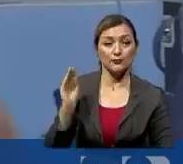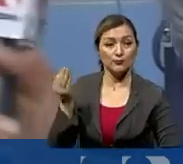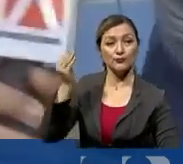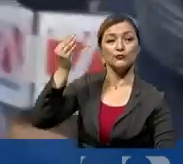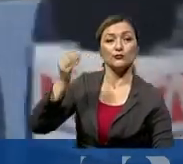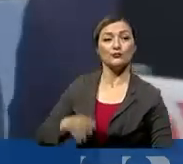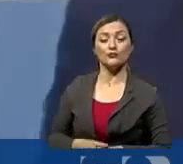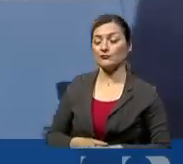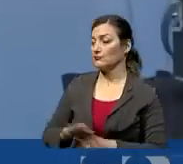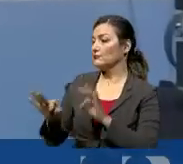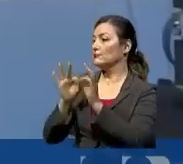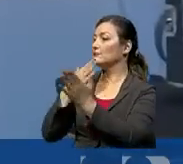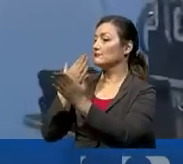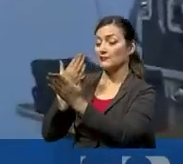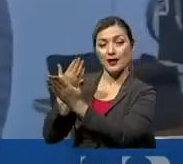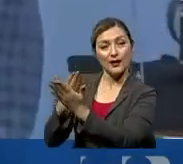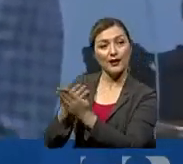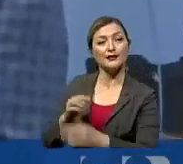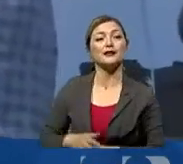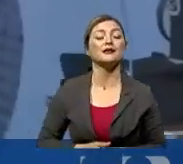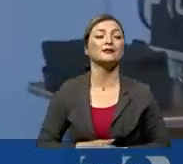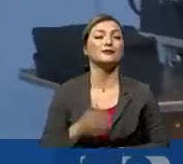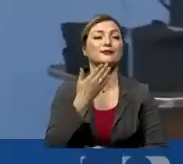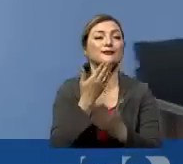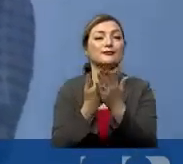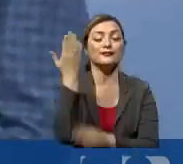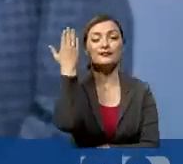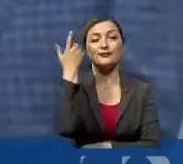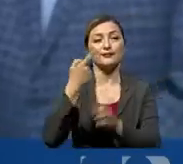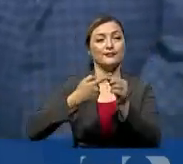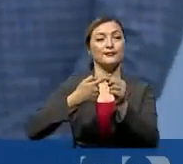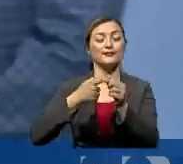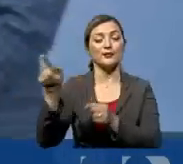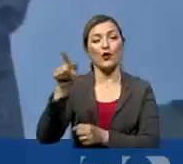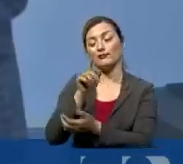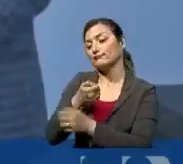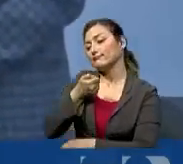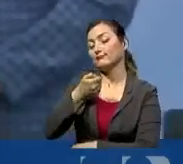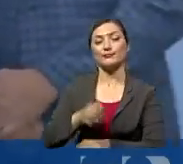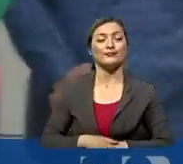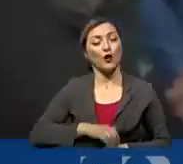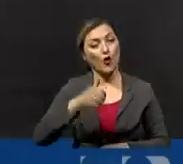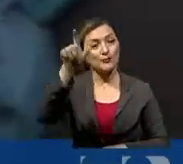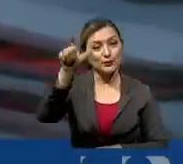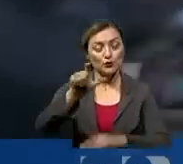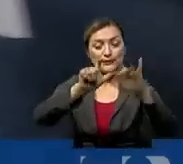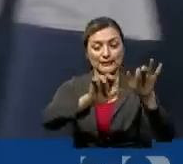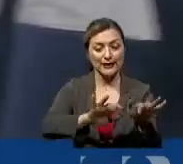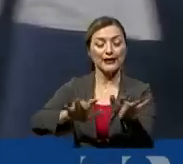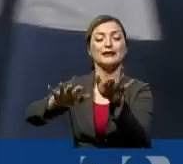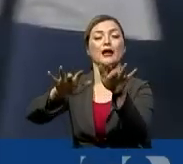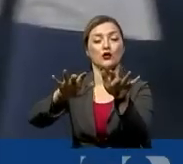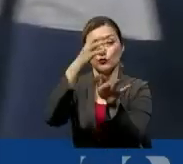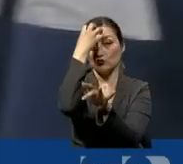jóvenes. Perfecto, agradecemos al alcalde de Quito, Santiago Guarderas, por sus declaraciones. Vamos a tratar de conversar también con el secretario